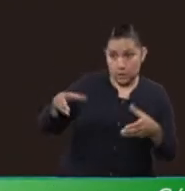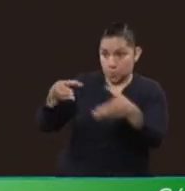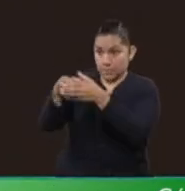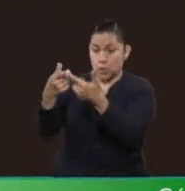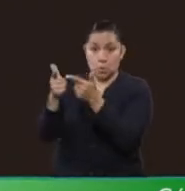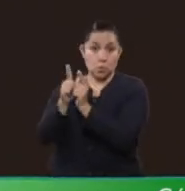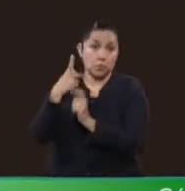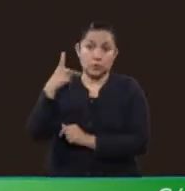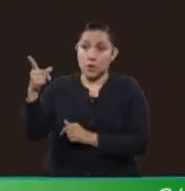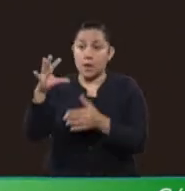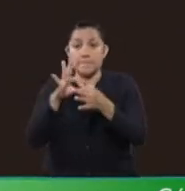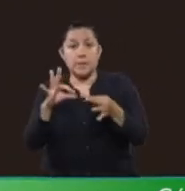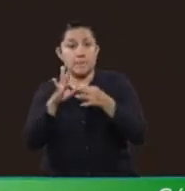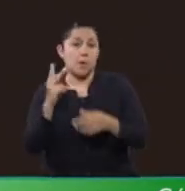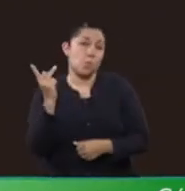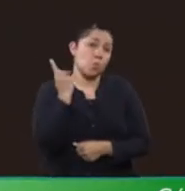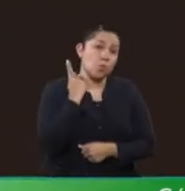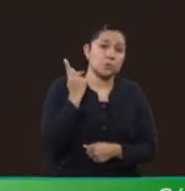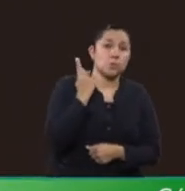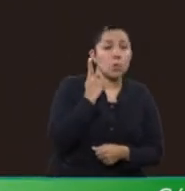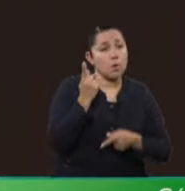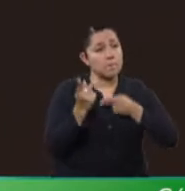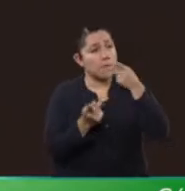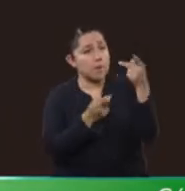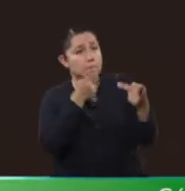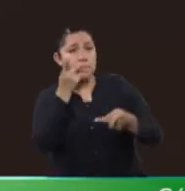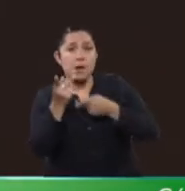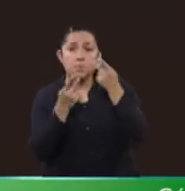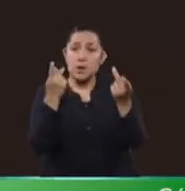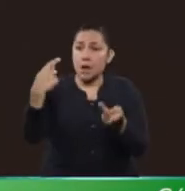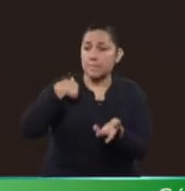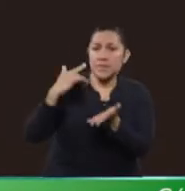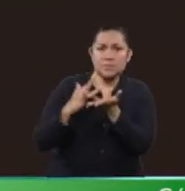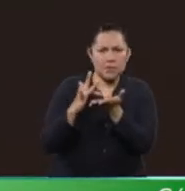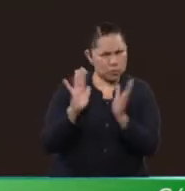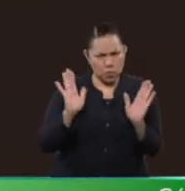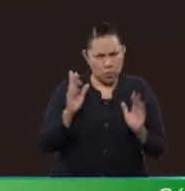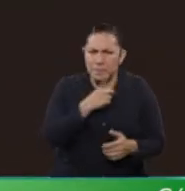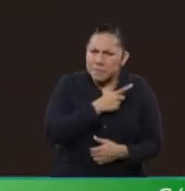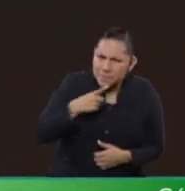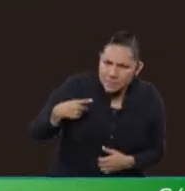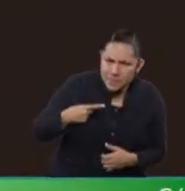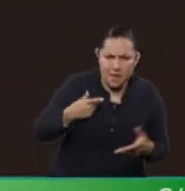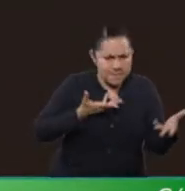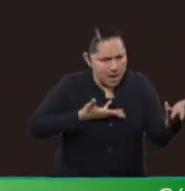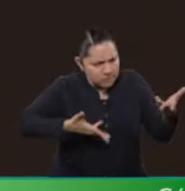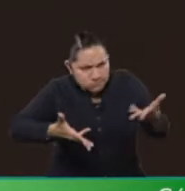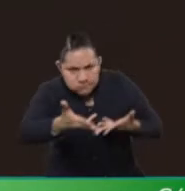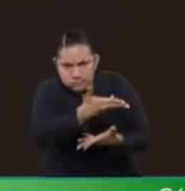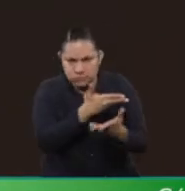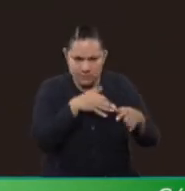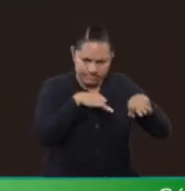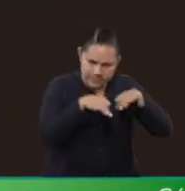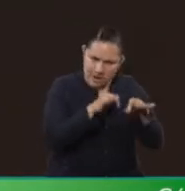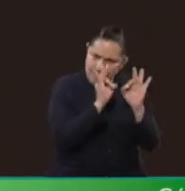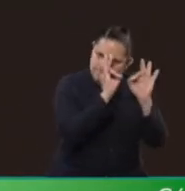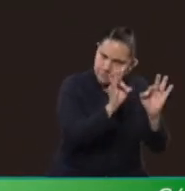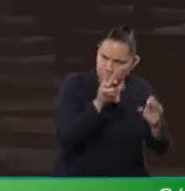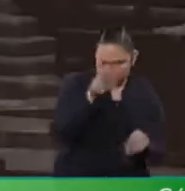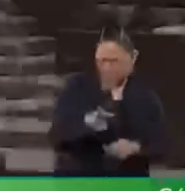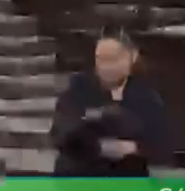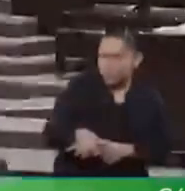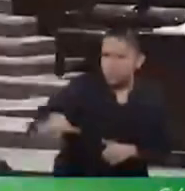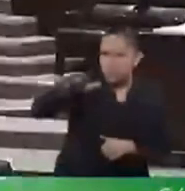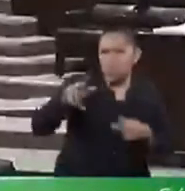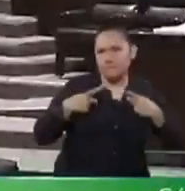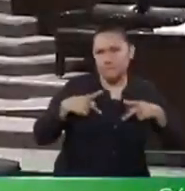tenemos que hacer un esfuerzo más grande porque la gente allí afuera se lo merece la gente allí afuera se lo merece Muchas gracias